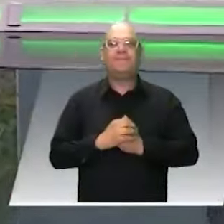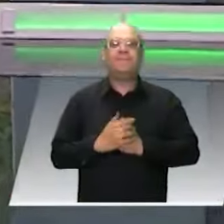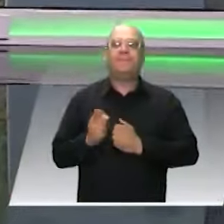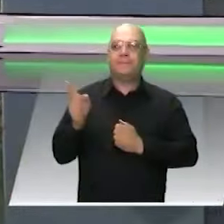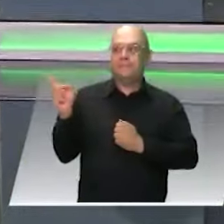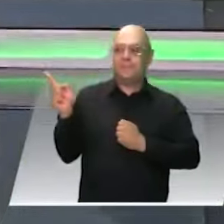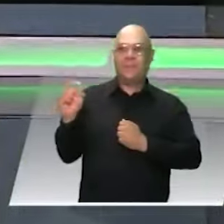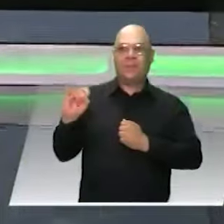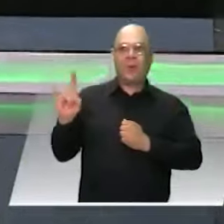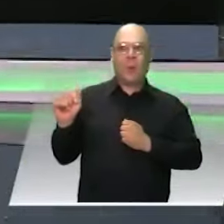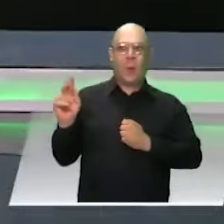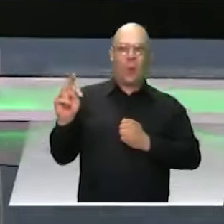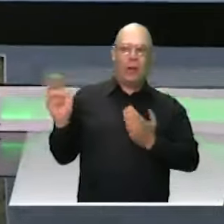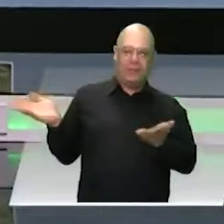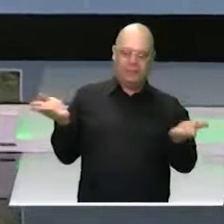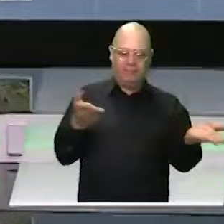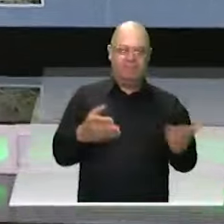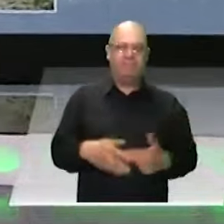lo